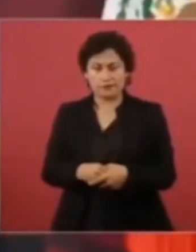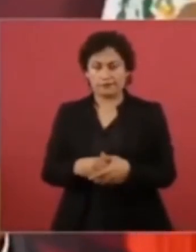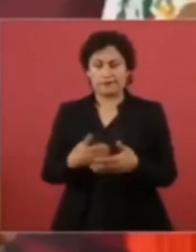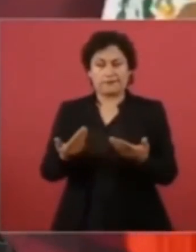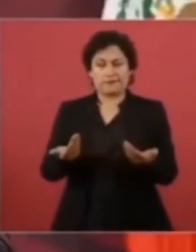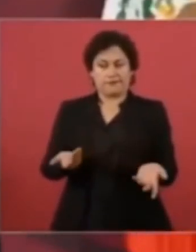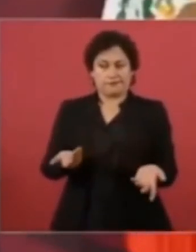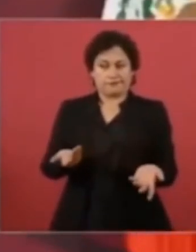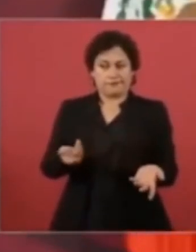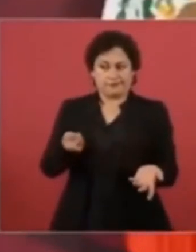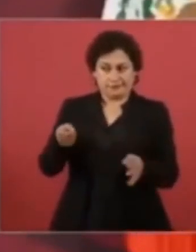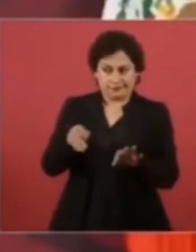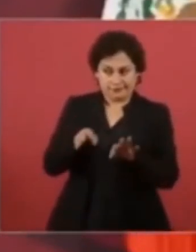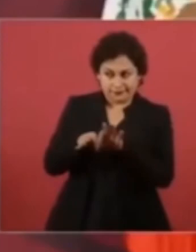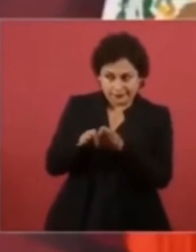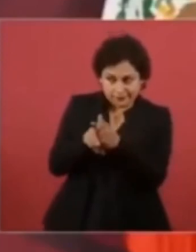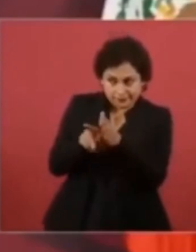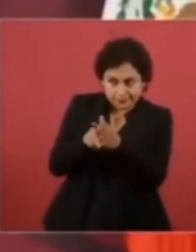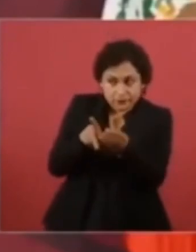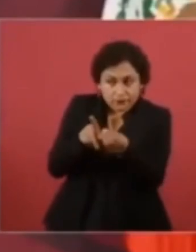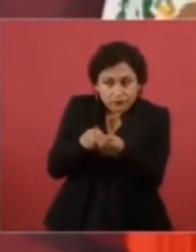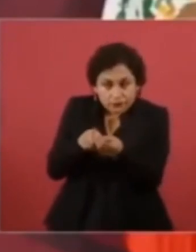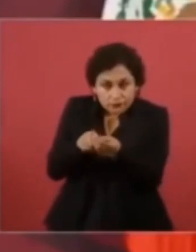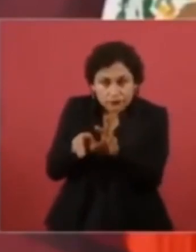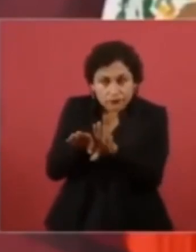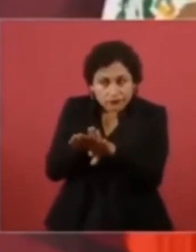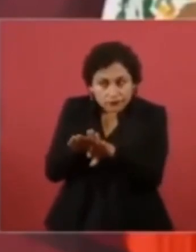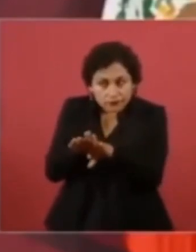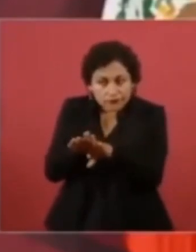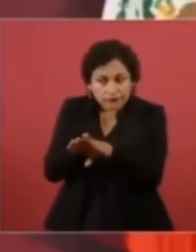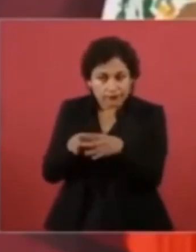¿Qué periodismo es ese?